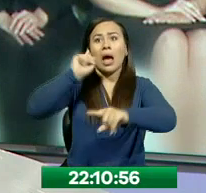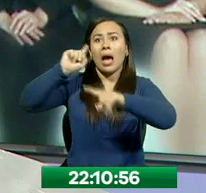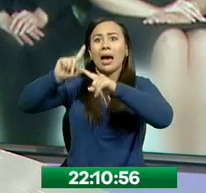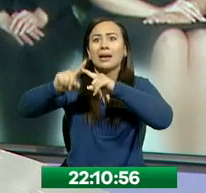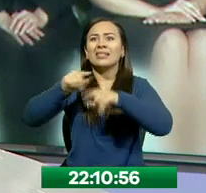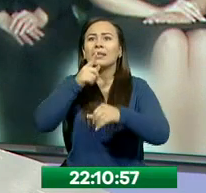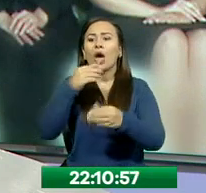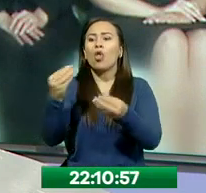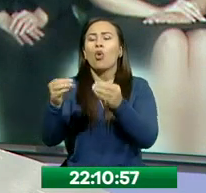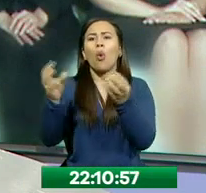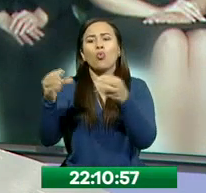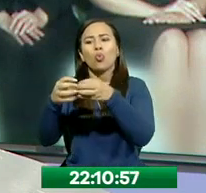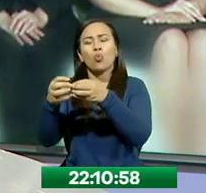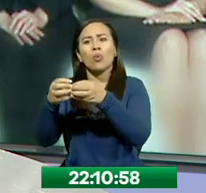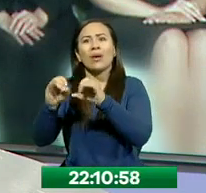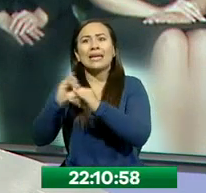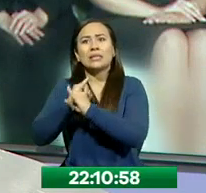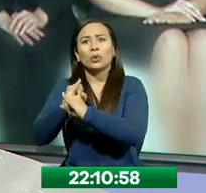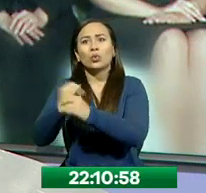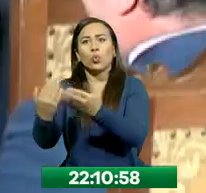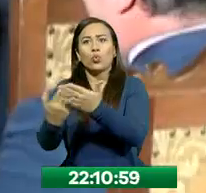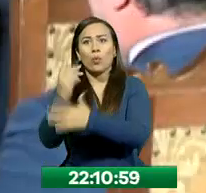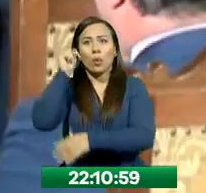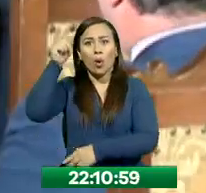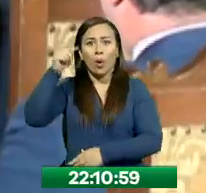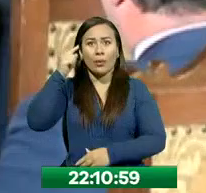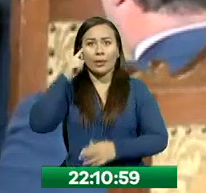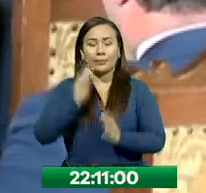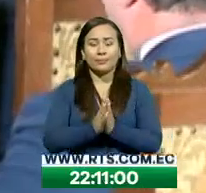y creación de instituciones de gobierno.